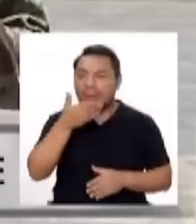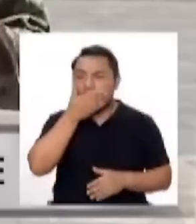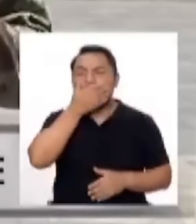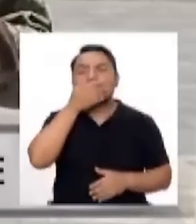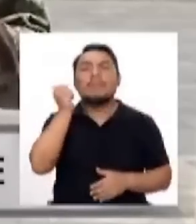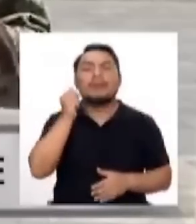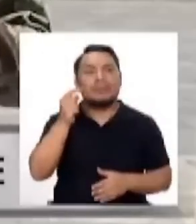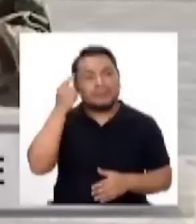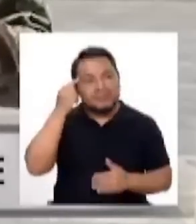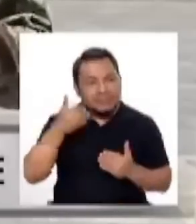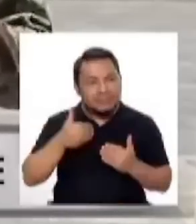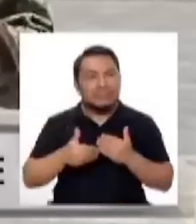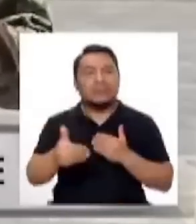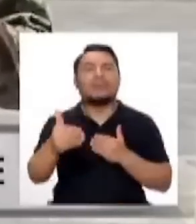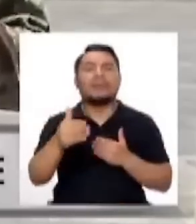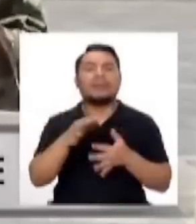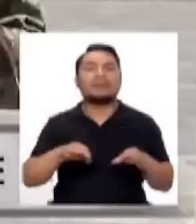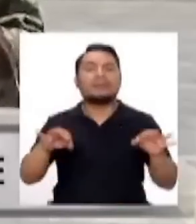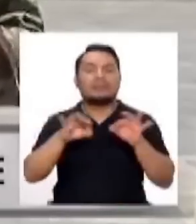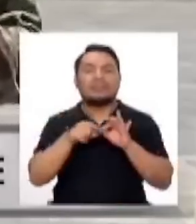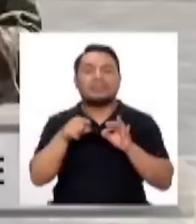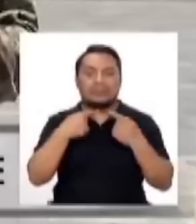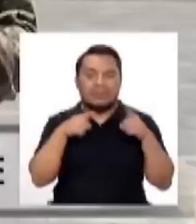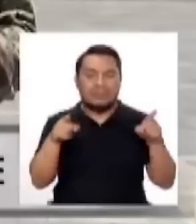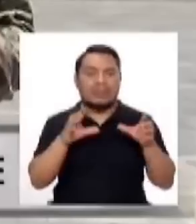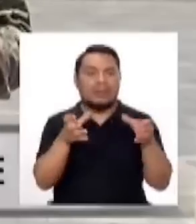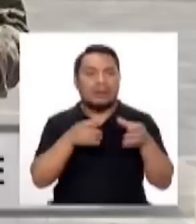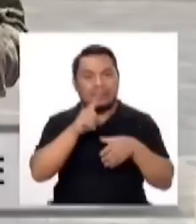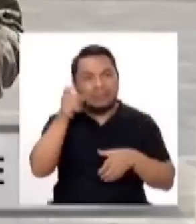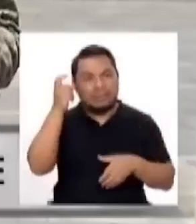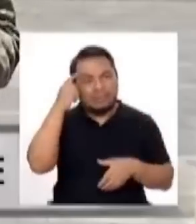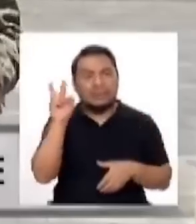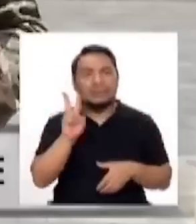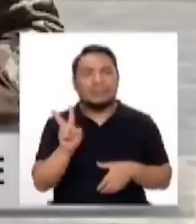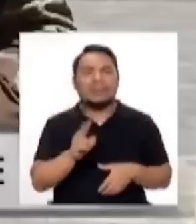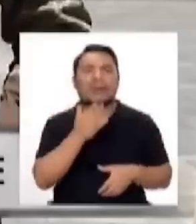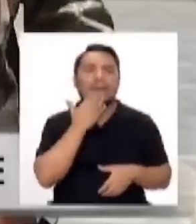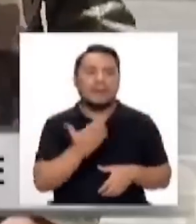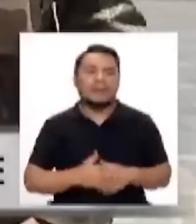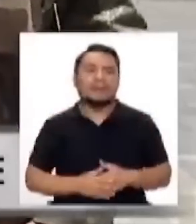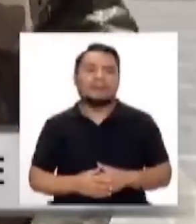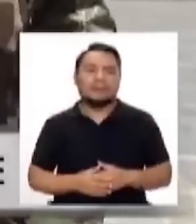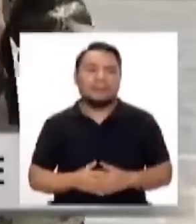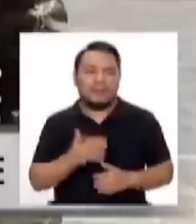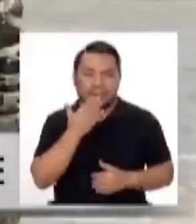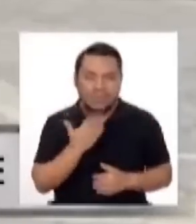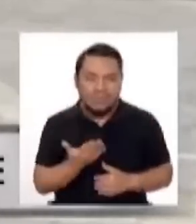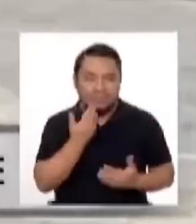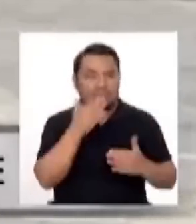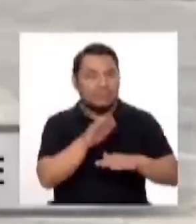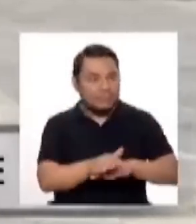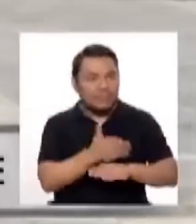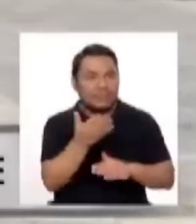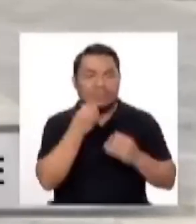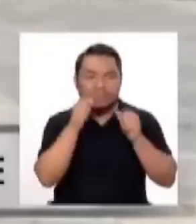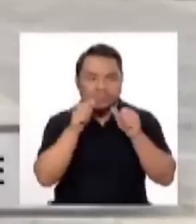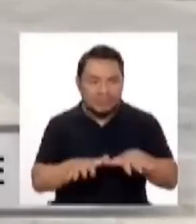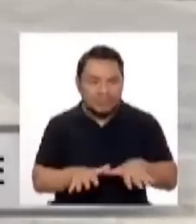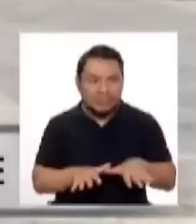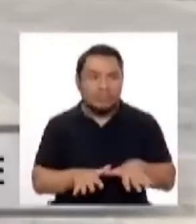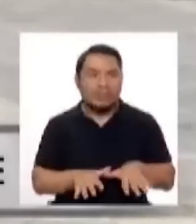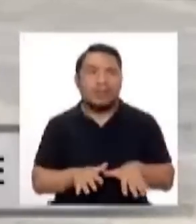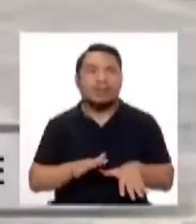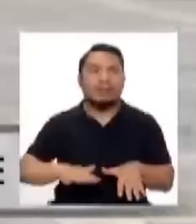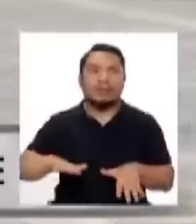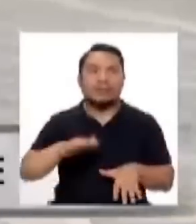quincena. Ese es el mensaje del Partido Demócrata Verde. Gracias. Gracias, muy buenas tardes. Bendiciones verdes.